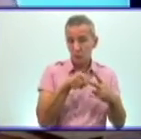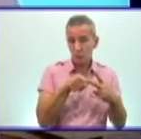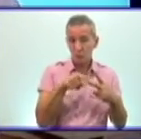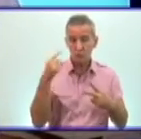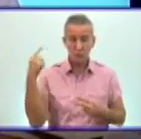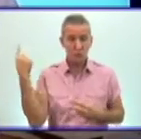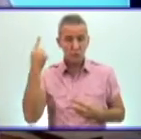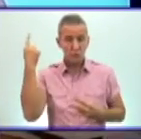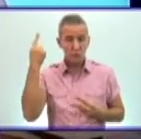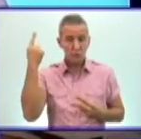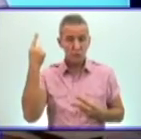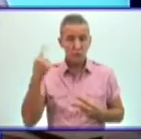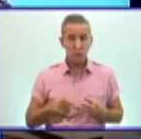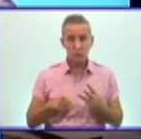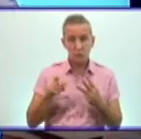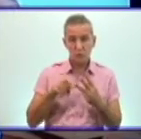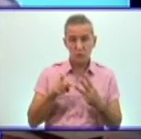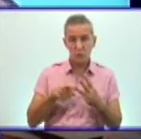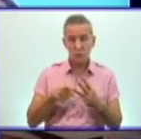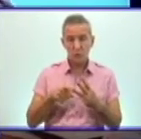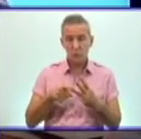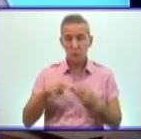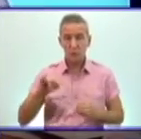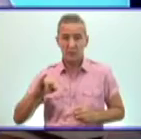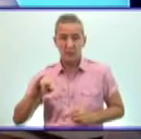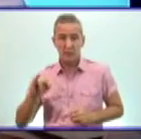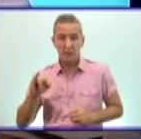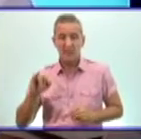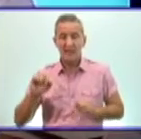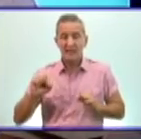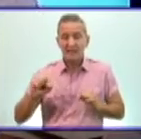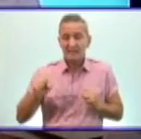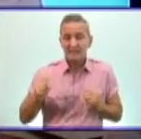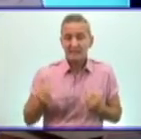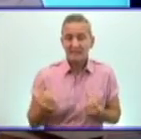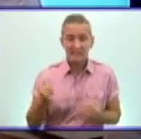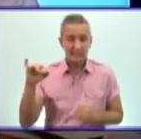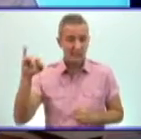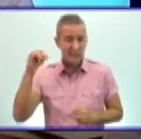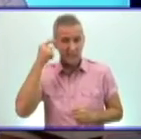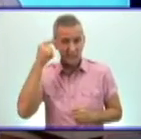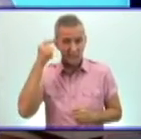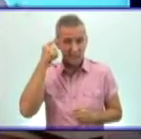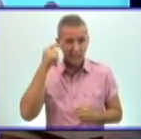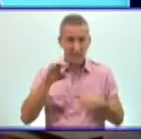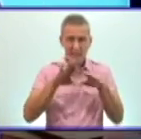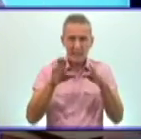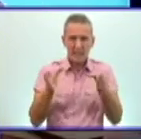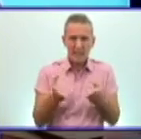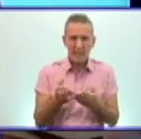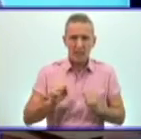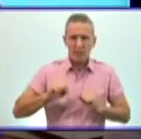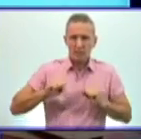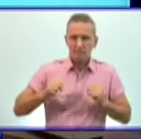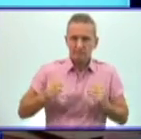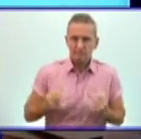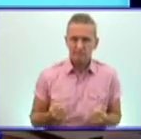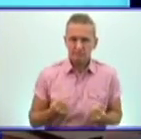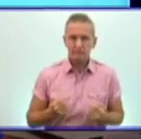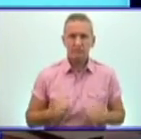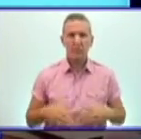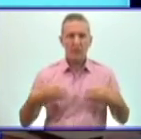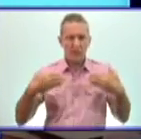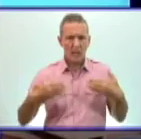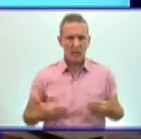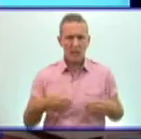nacionales y un contexto hegemónico, porque hay una ideología que desde el mundo impone qué cosas son los derechos humanos y